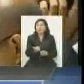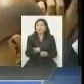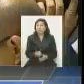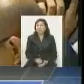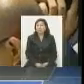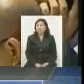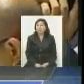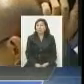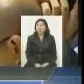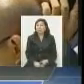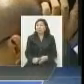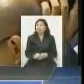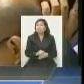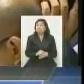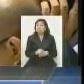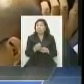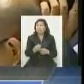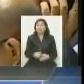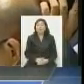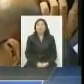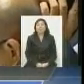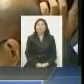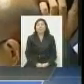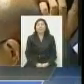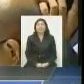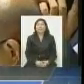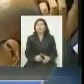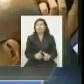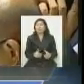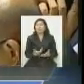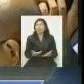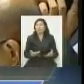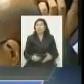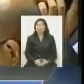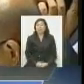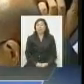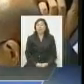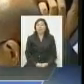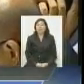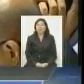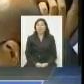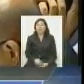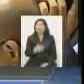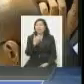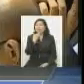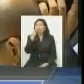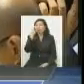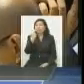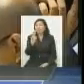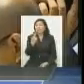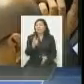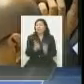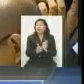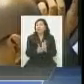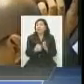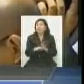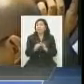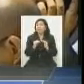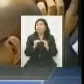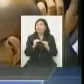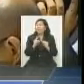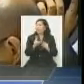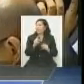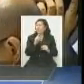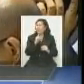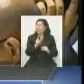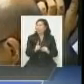decurso de la vida práctica y real en el lugar de los hechos. Quienes dicen que respetan la ley y si se mueven dentro del marco normativo,